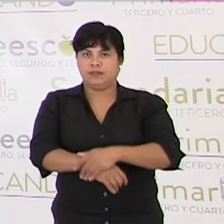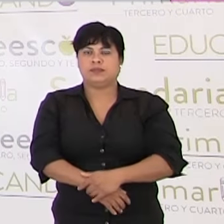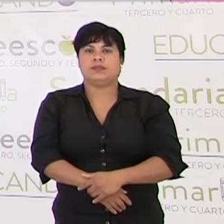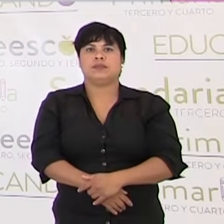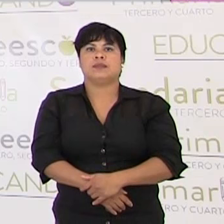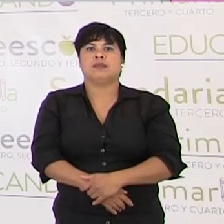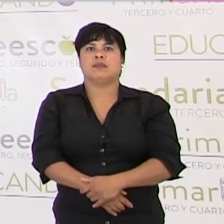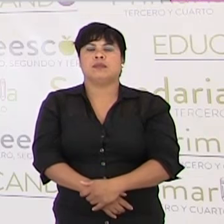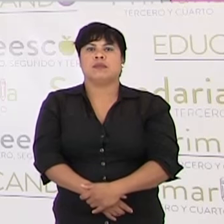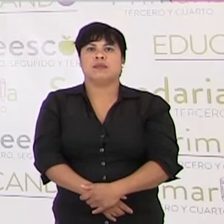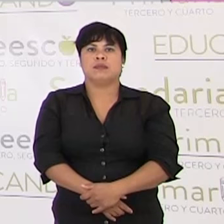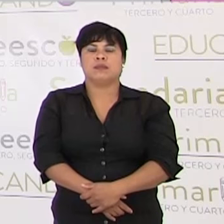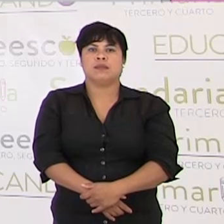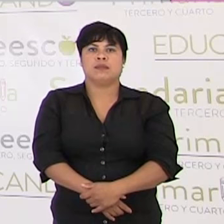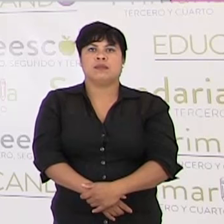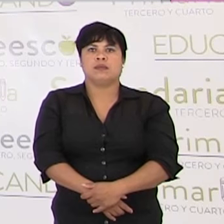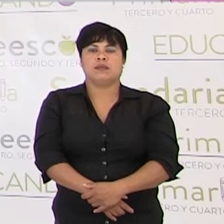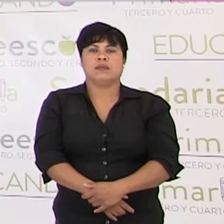Sobre 3. ¿Sí?